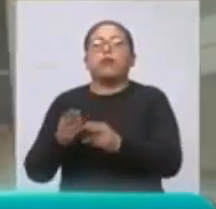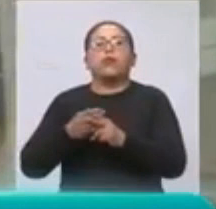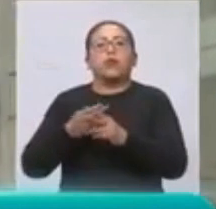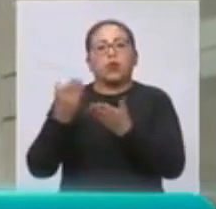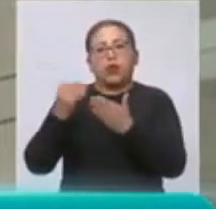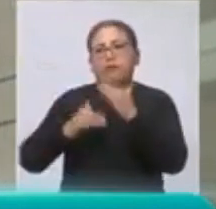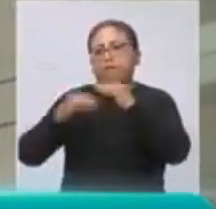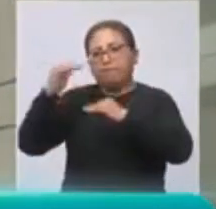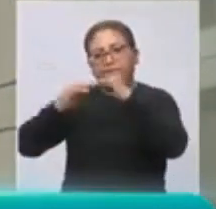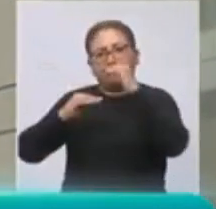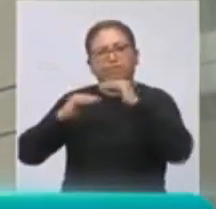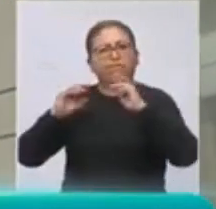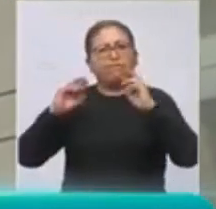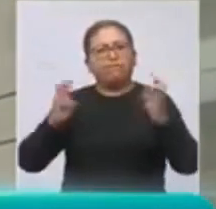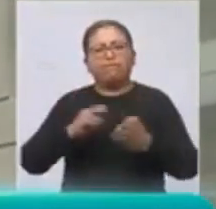la construcción de